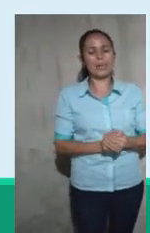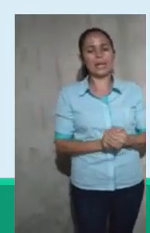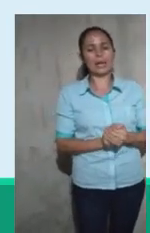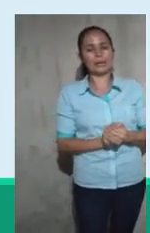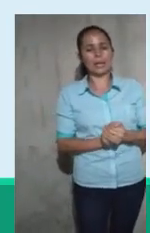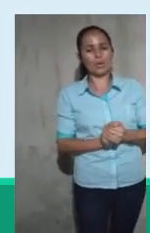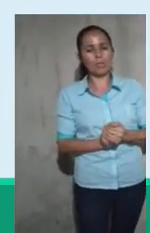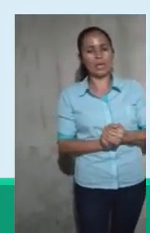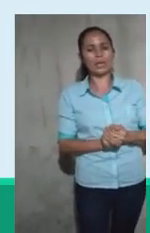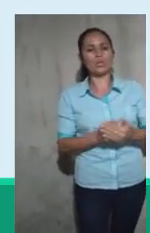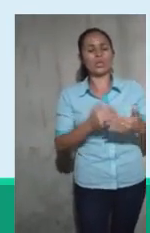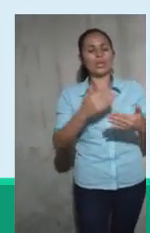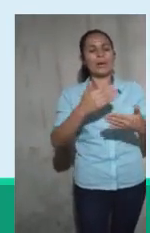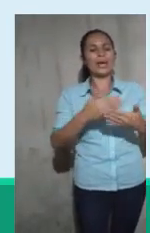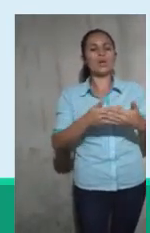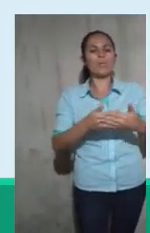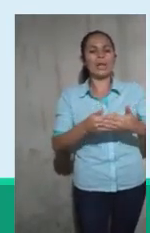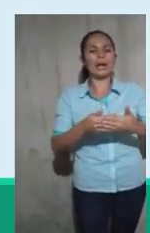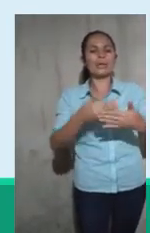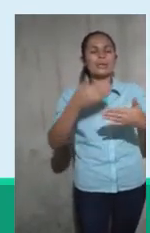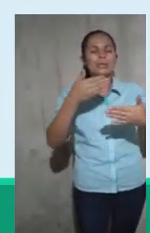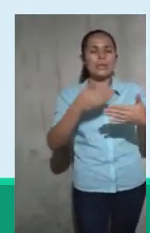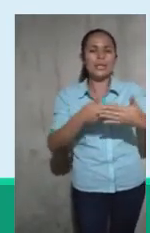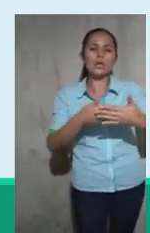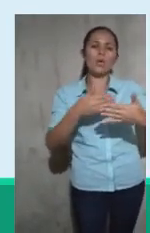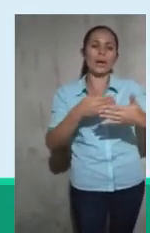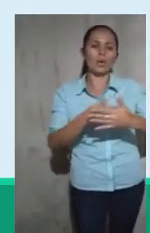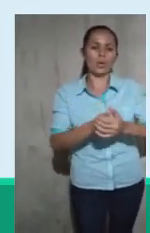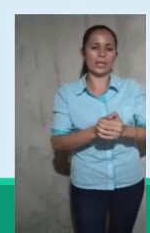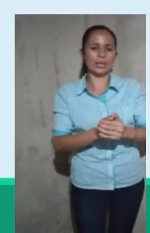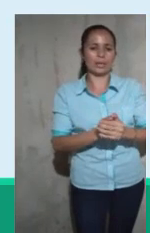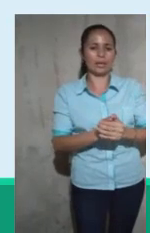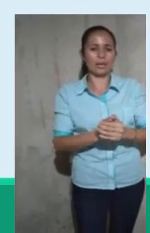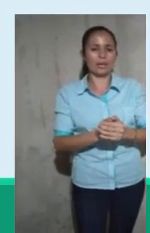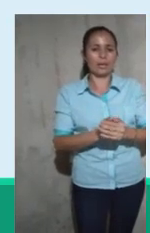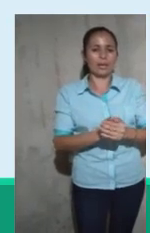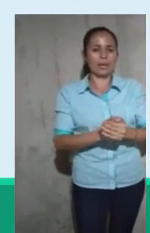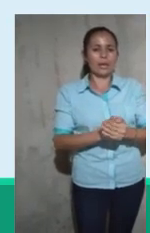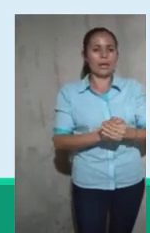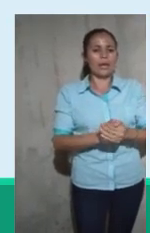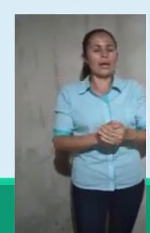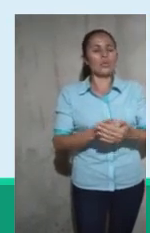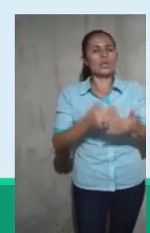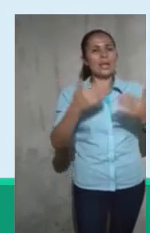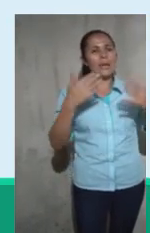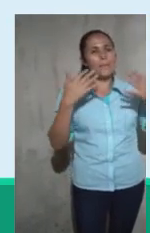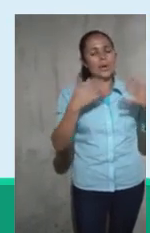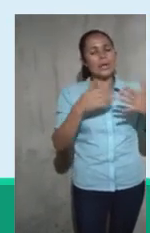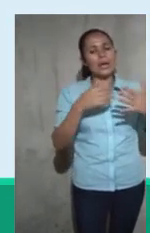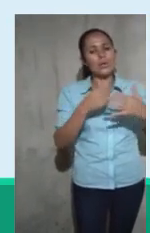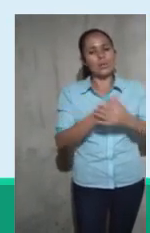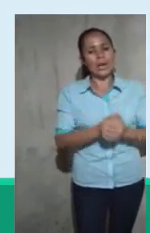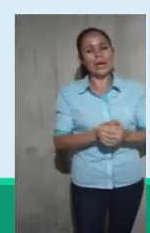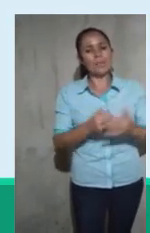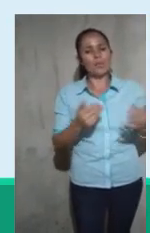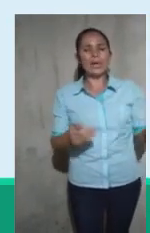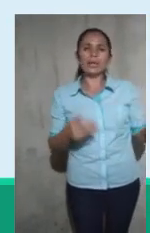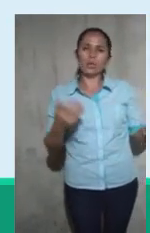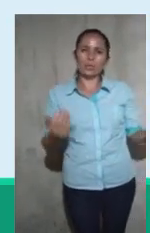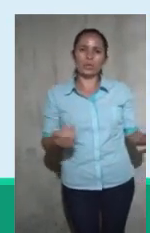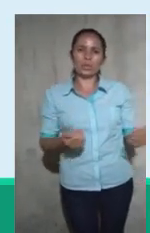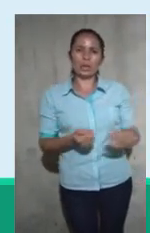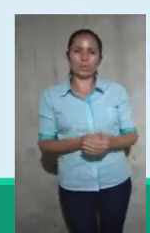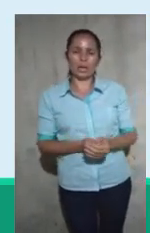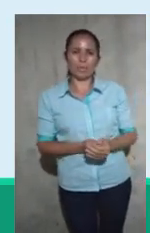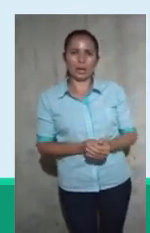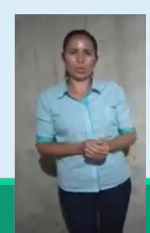les expliqué anteriormente, usted va a enumerar 5 valores que a usted le puedan ayudar al